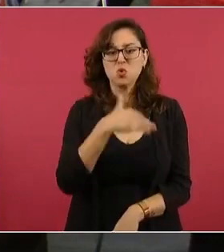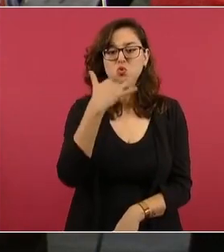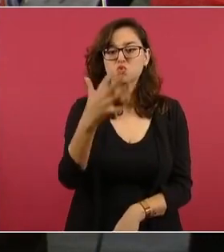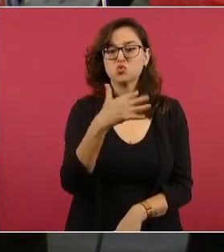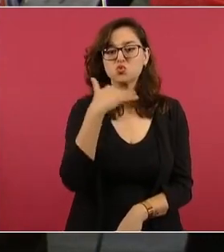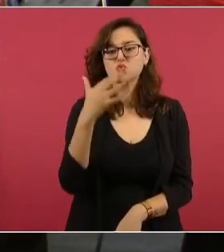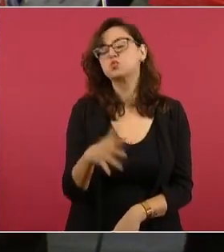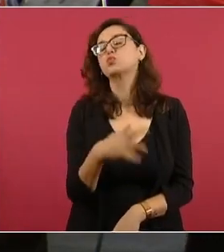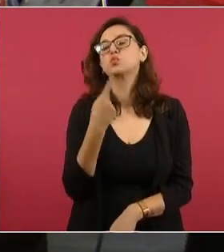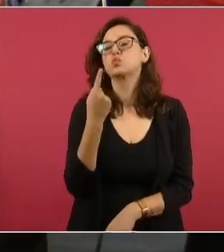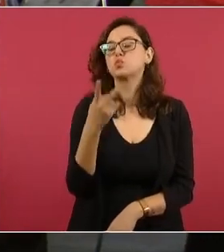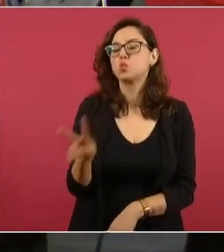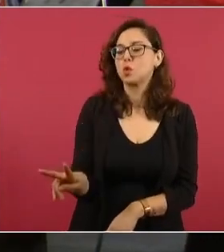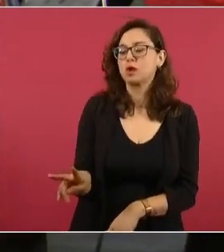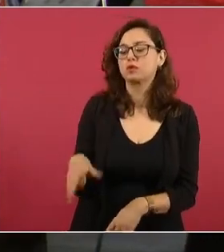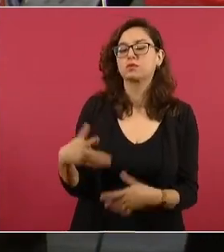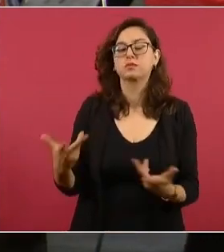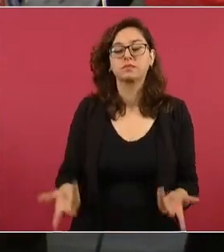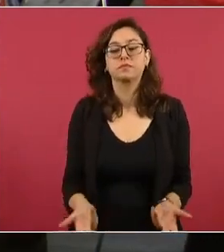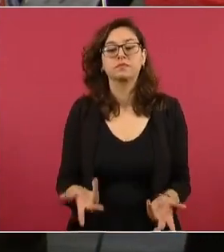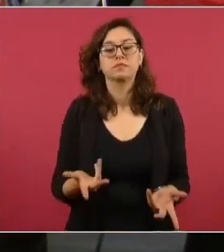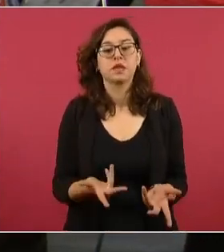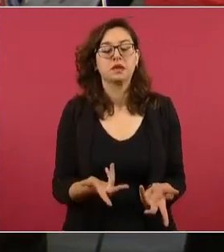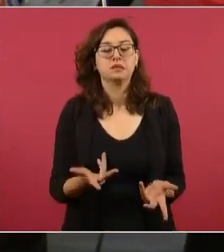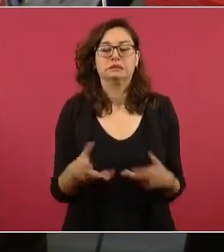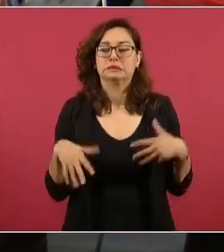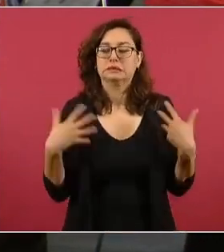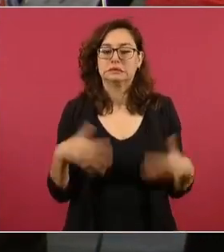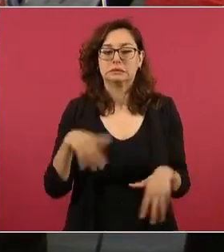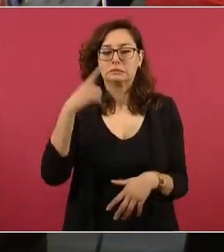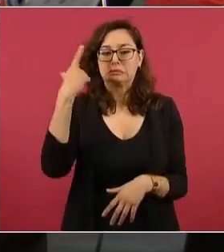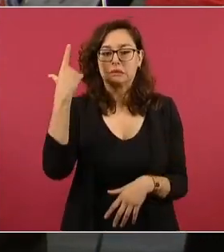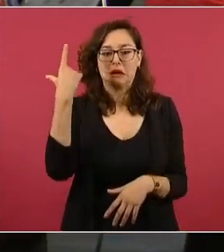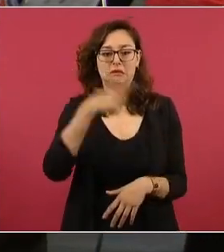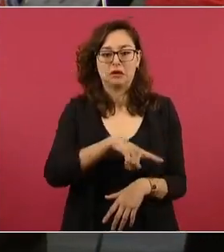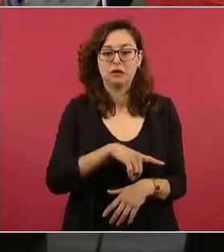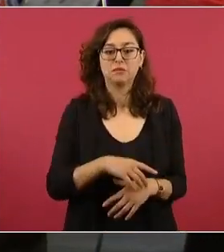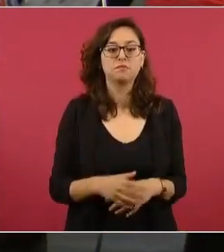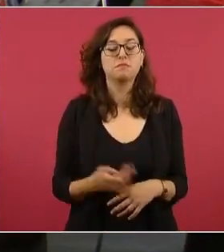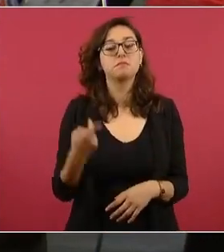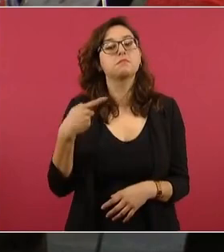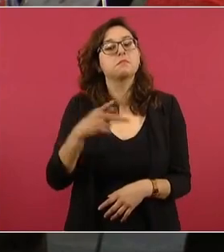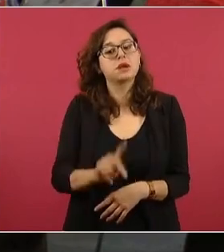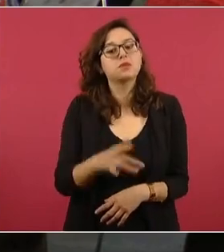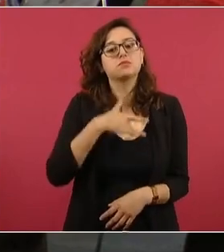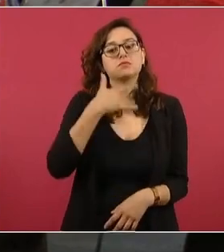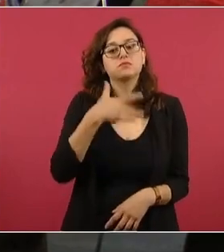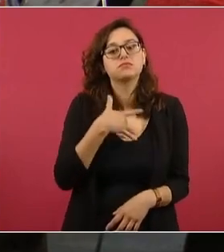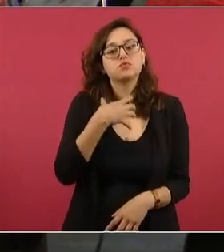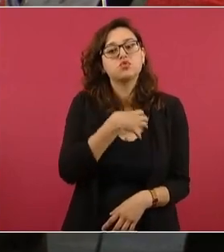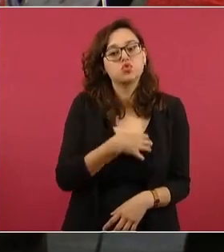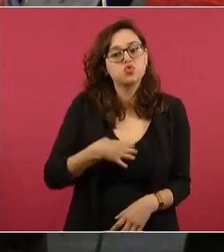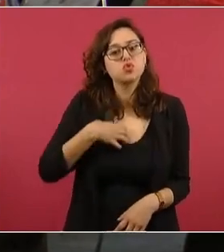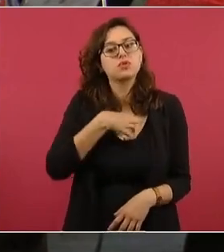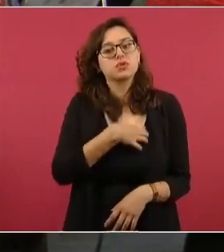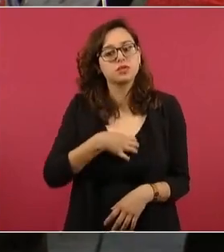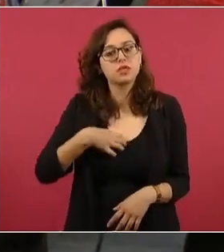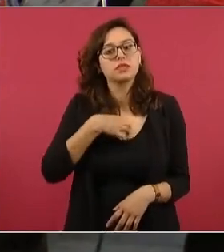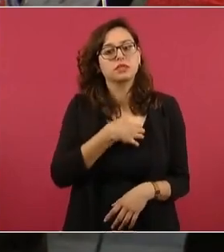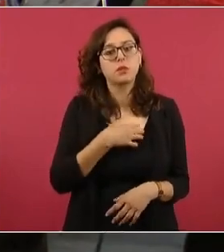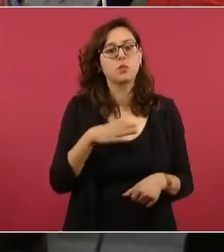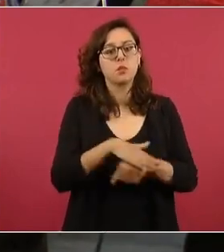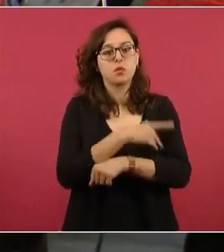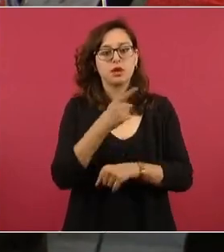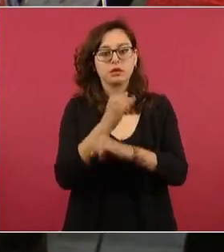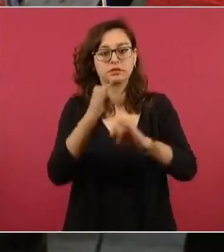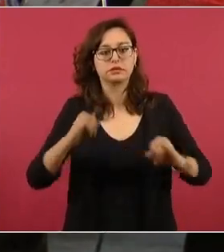de tratar con los funcionarios federales que he tratado, María Luisa Albores, la gente de Protección Civil, Senapred, todos ellos ya hicieron